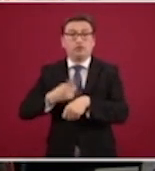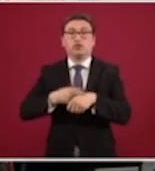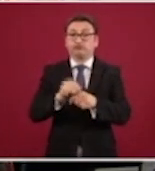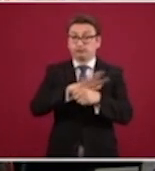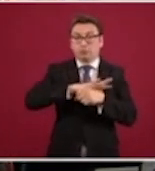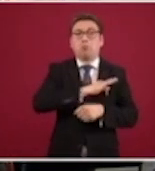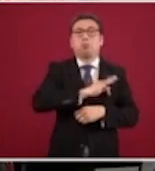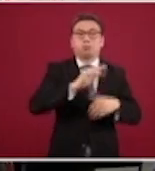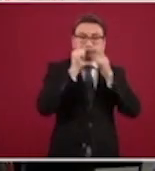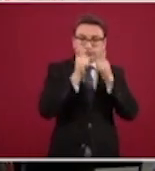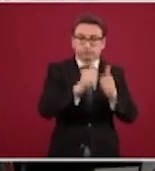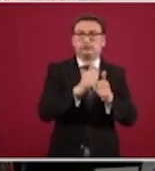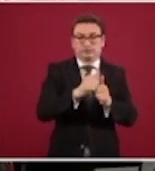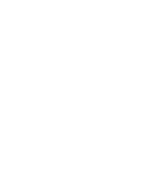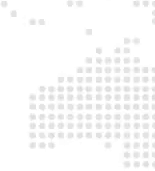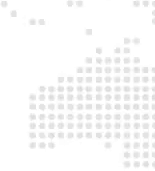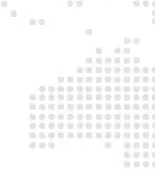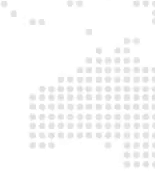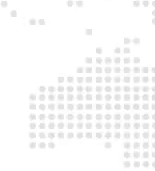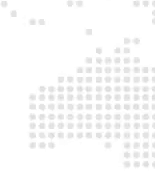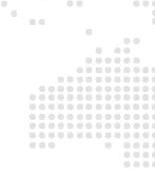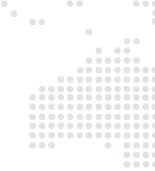19 en dichas instituciones públicas